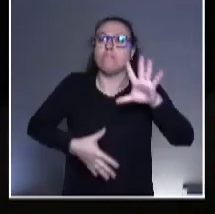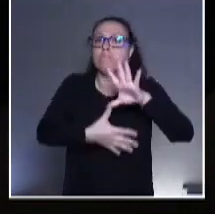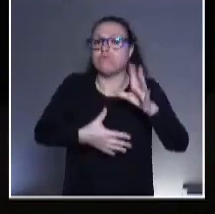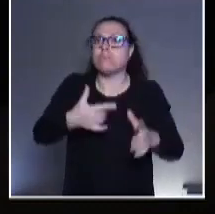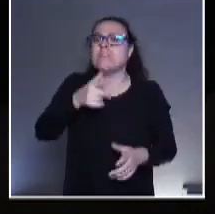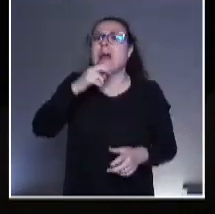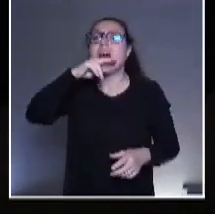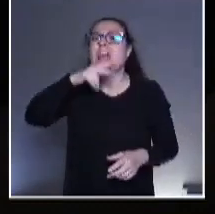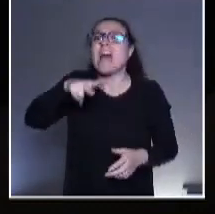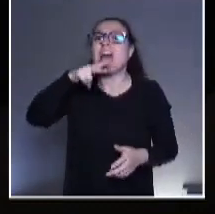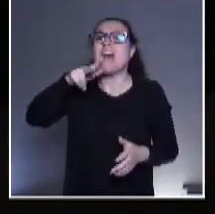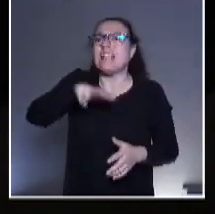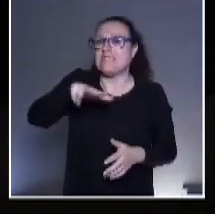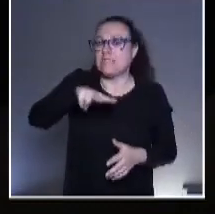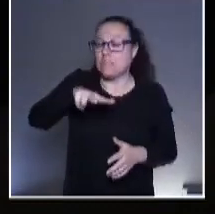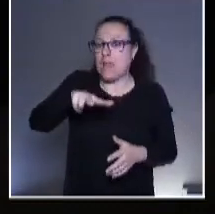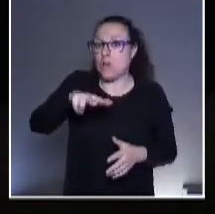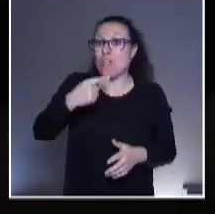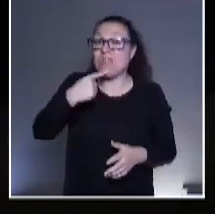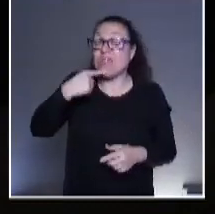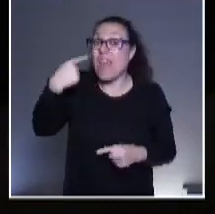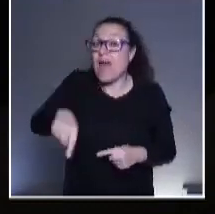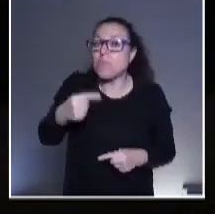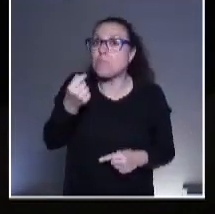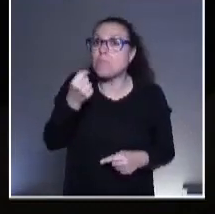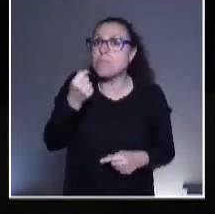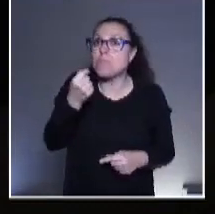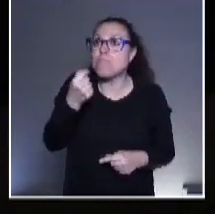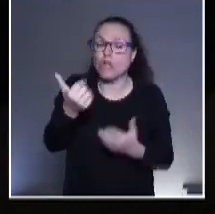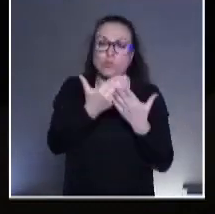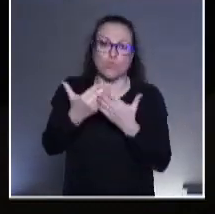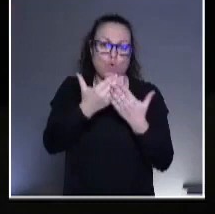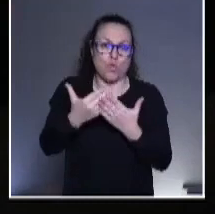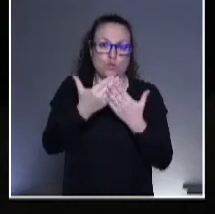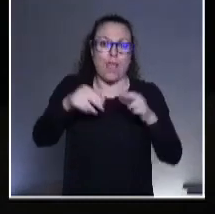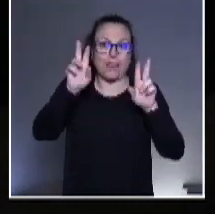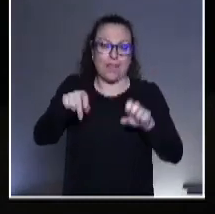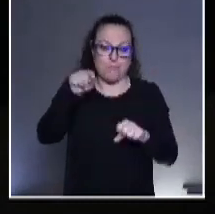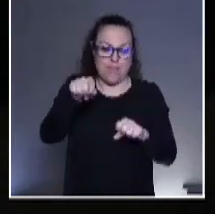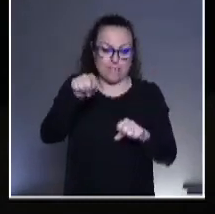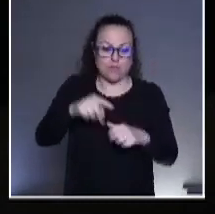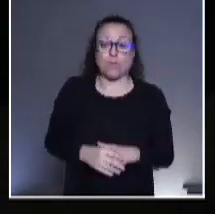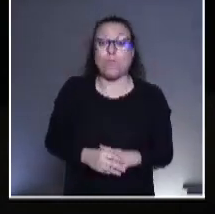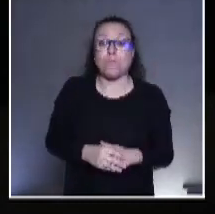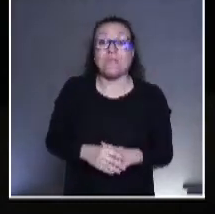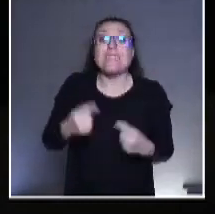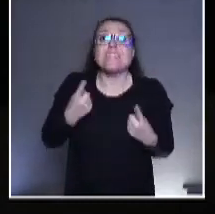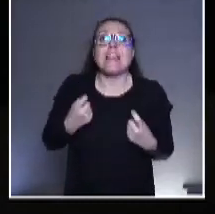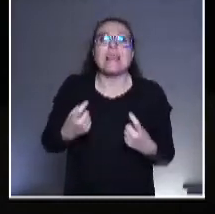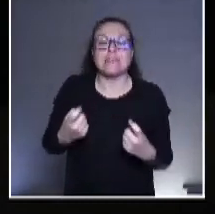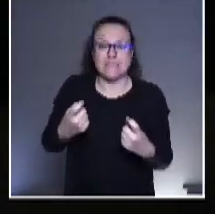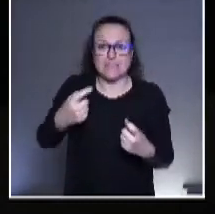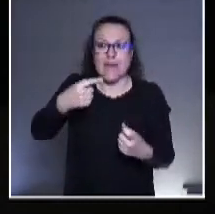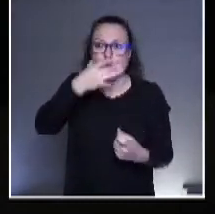ámbito internacional apenas existen estudios sobre este tema. Y es que se necesita reunir